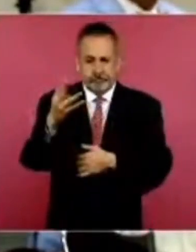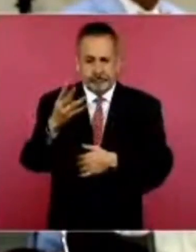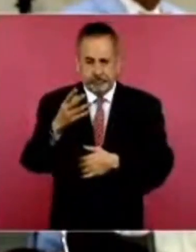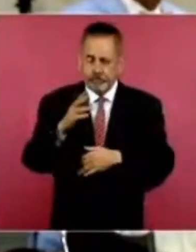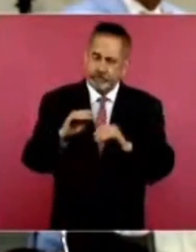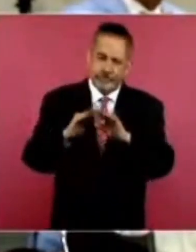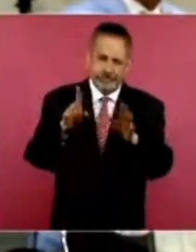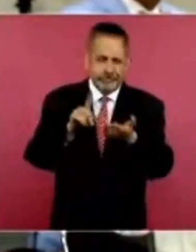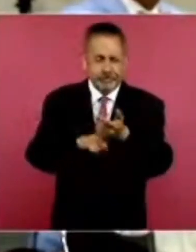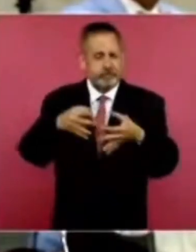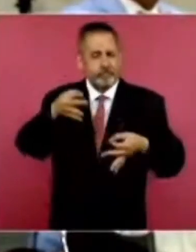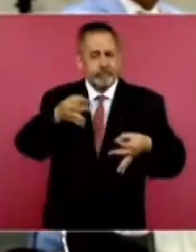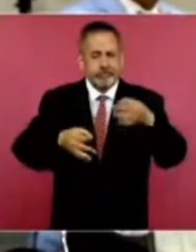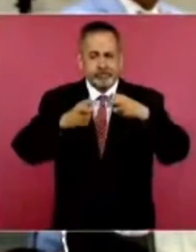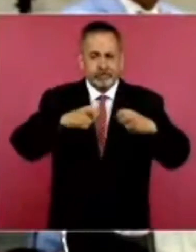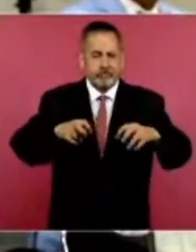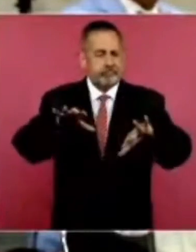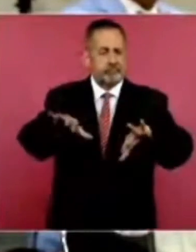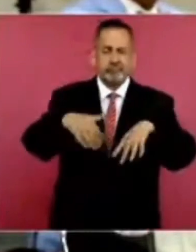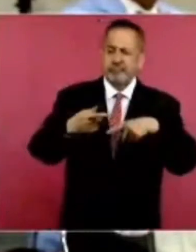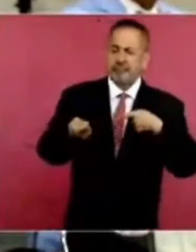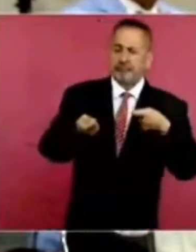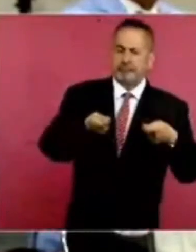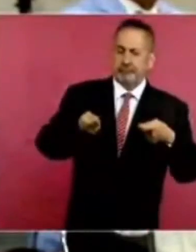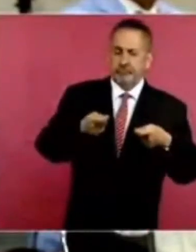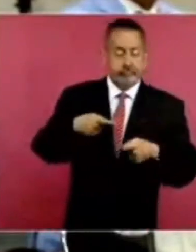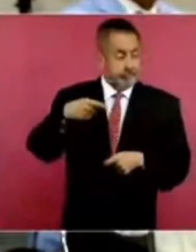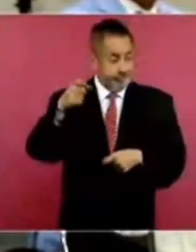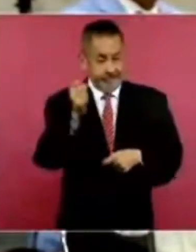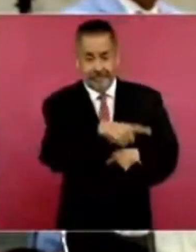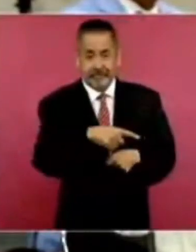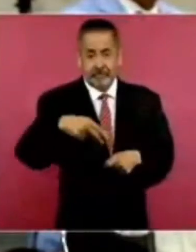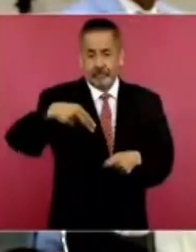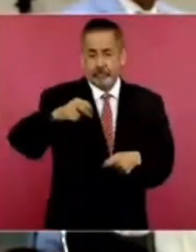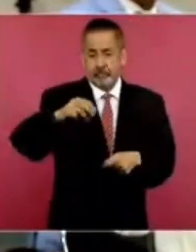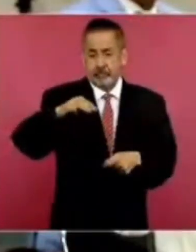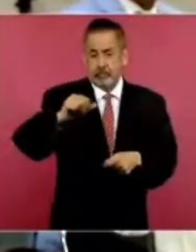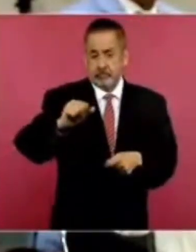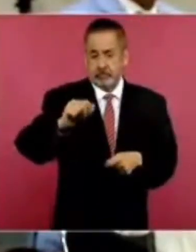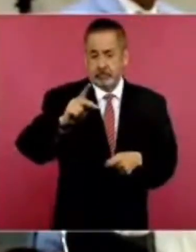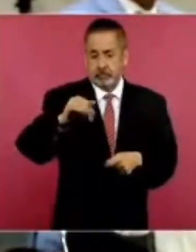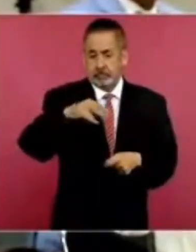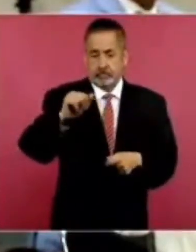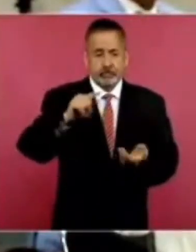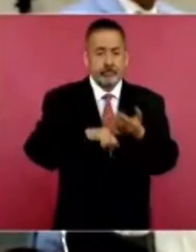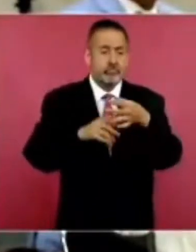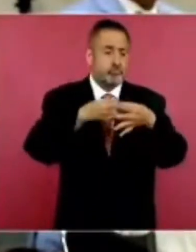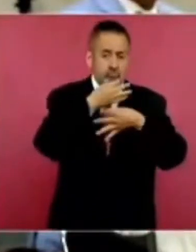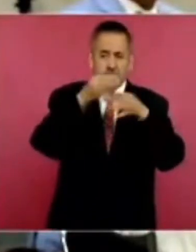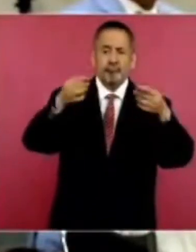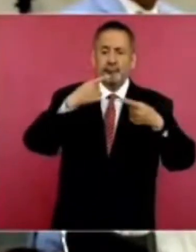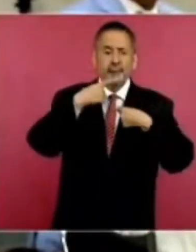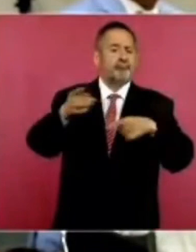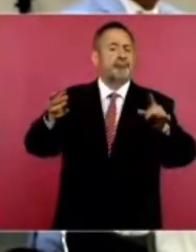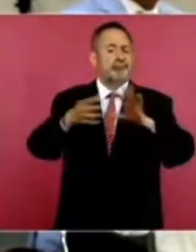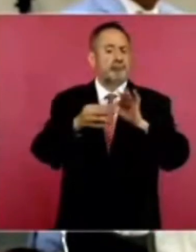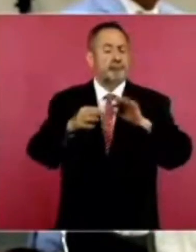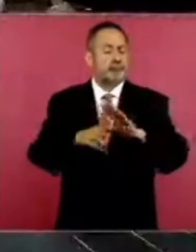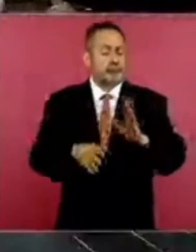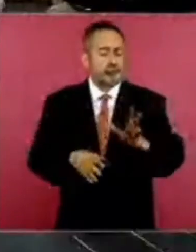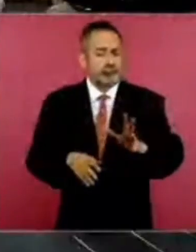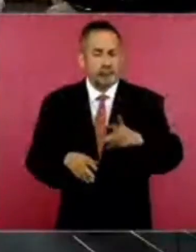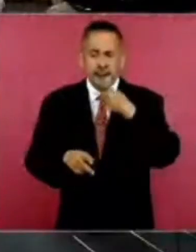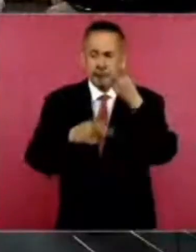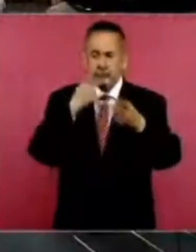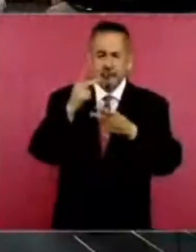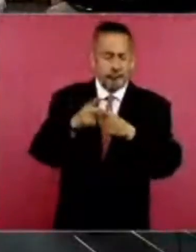un poder judicial capturado, y que la propia Norma Piña pues mandó este mensaje en un hecho inédito,